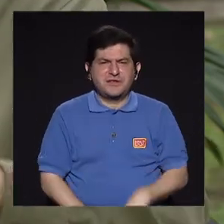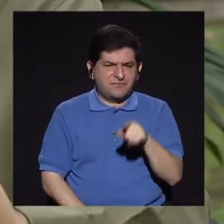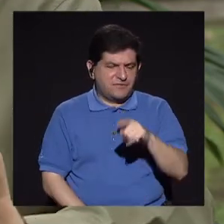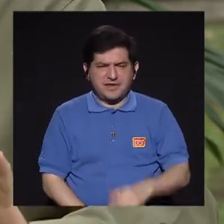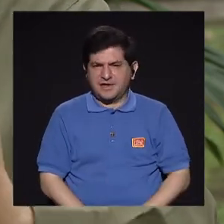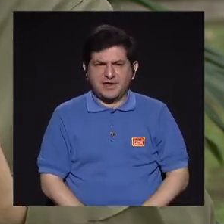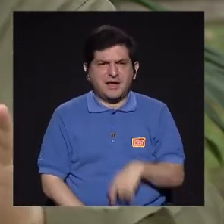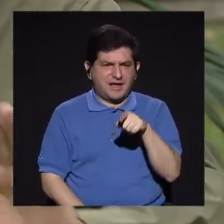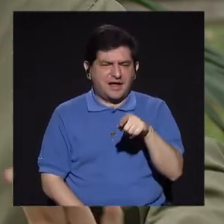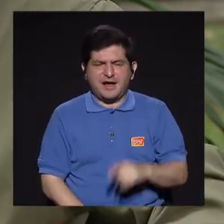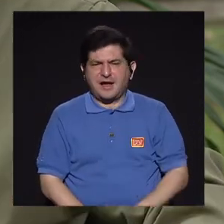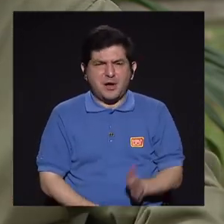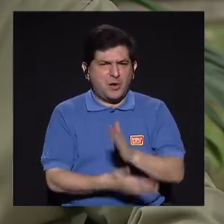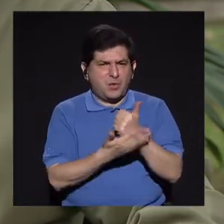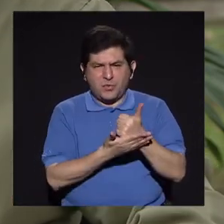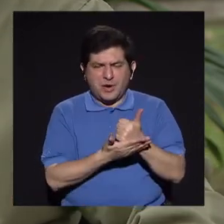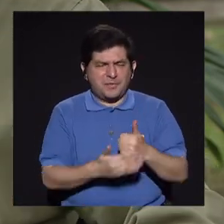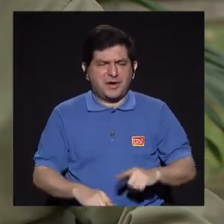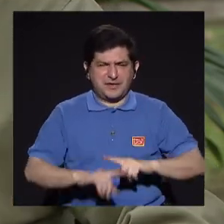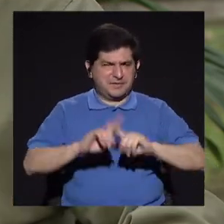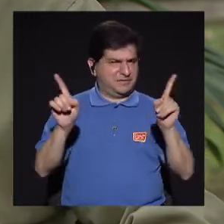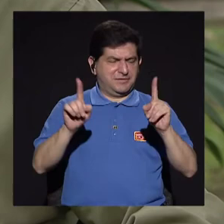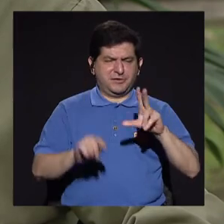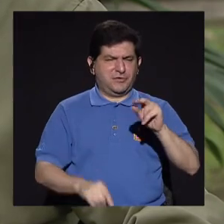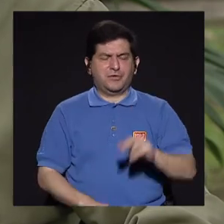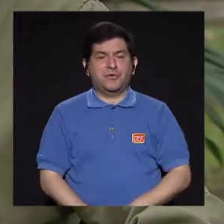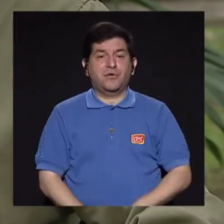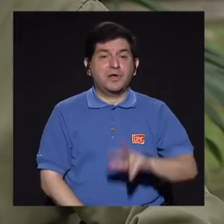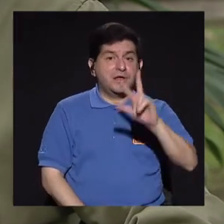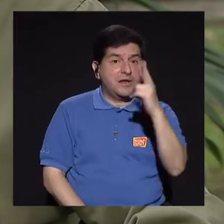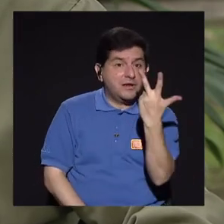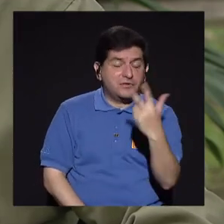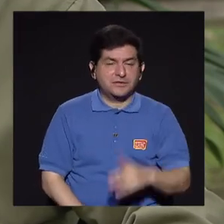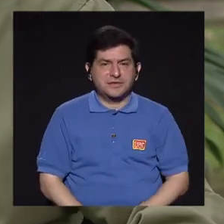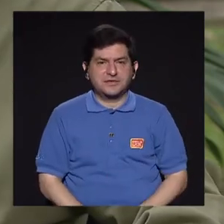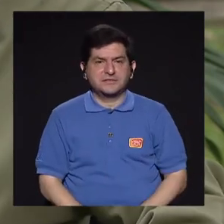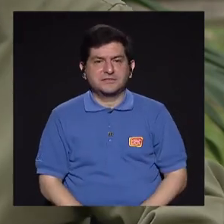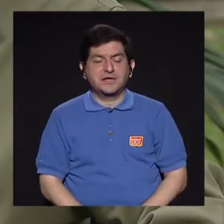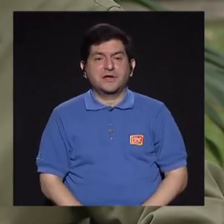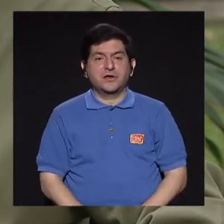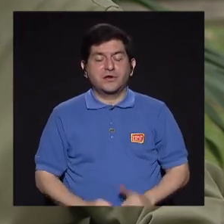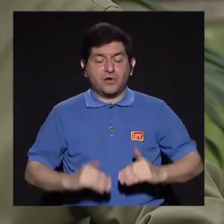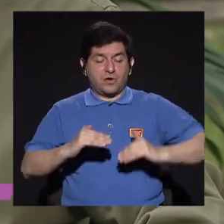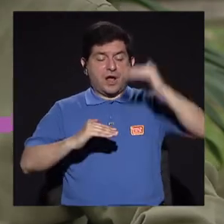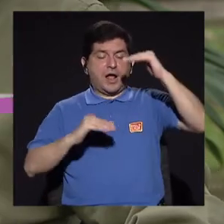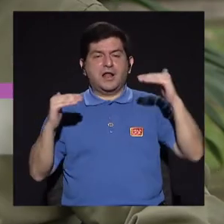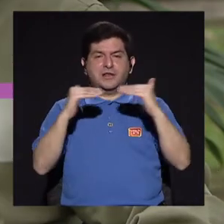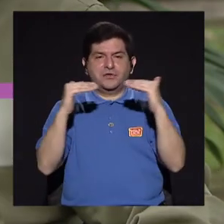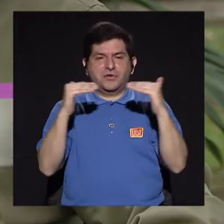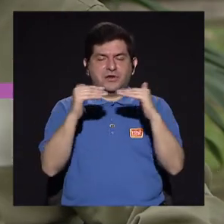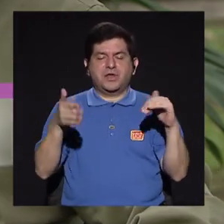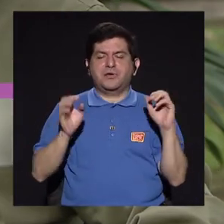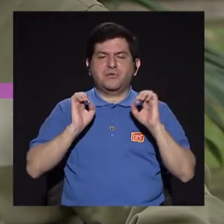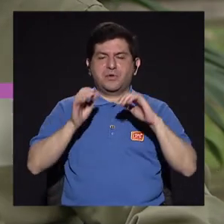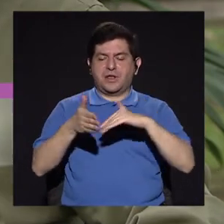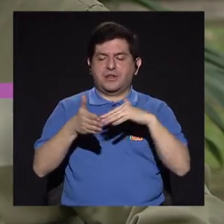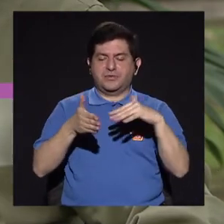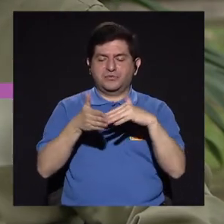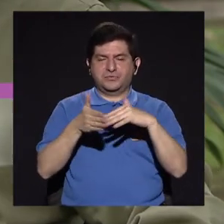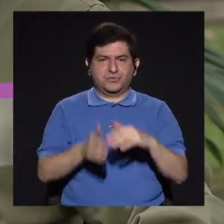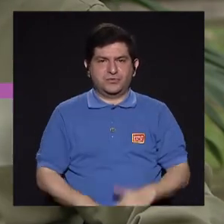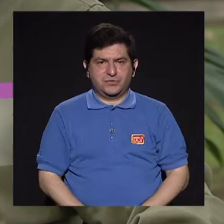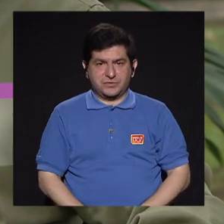una dimensión psicológica del ser humano. Y tercero, ahí viene lo más interesante, un elevado nivel educacional. O sea, mientras más elevado nivel